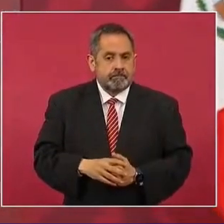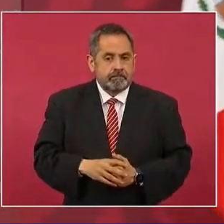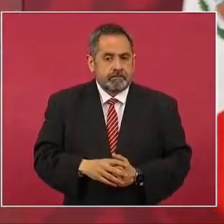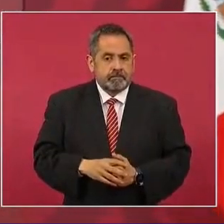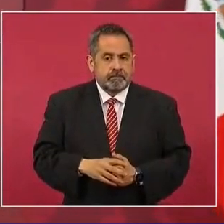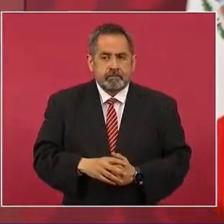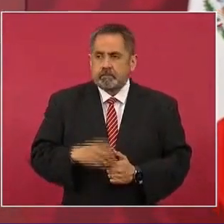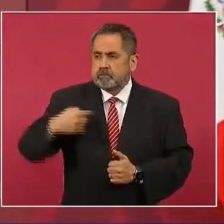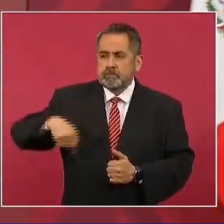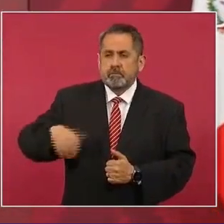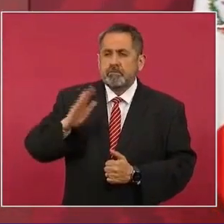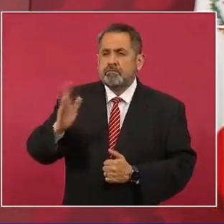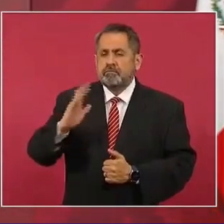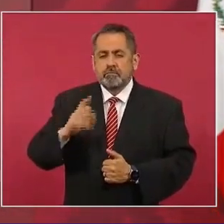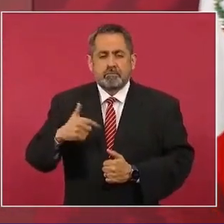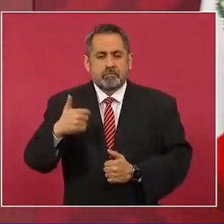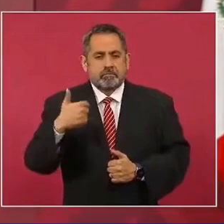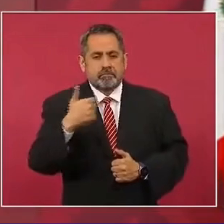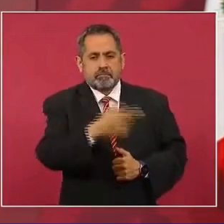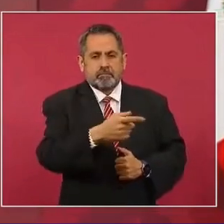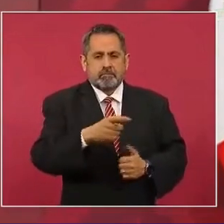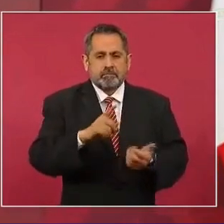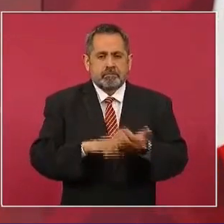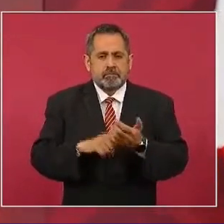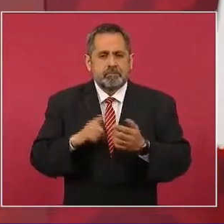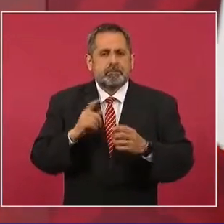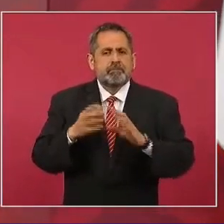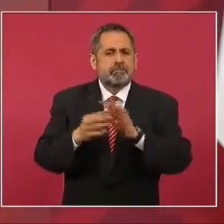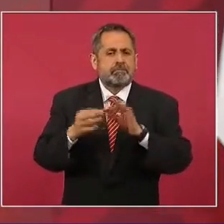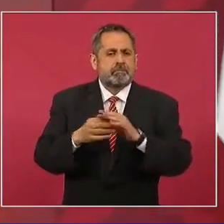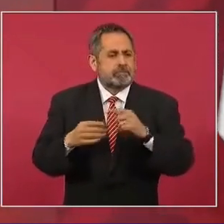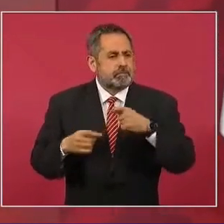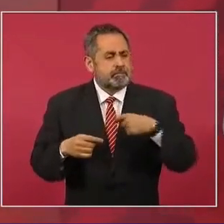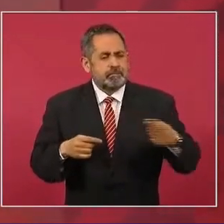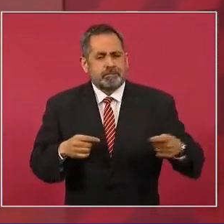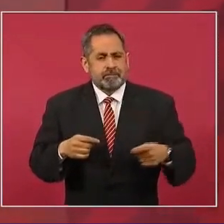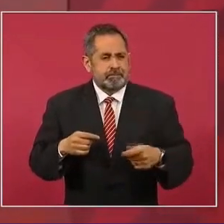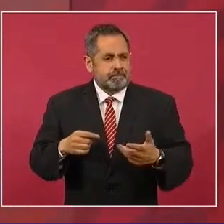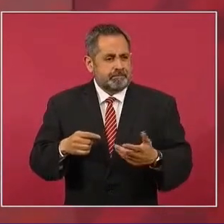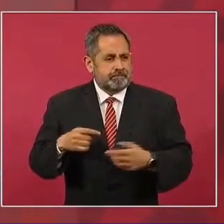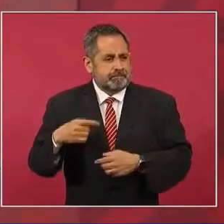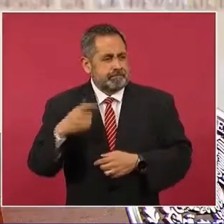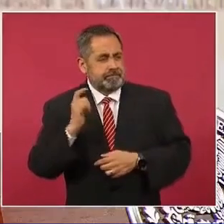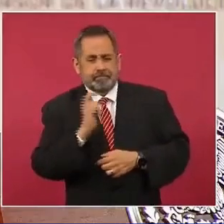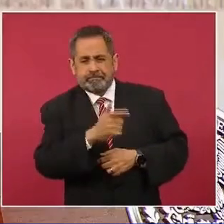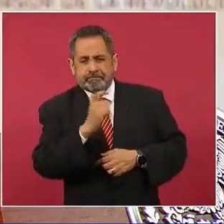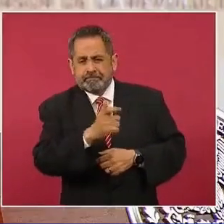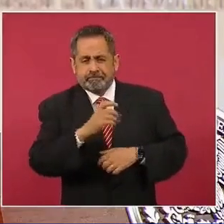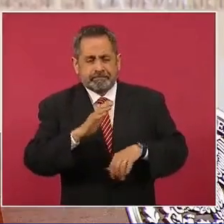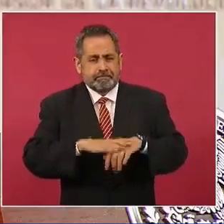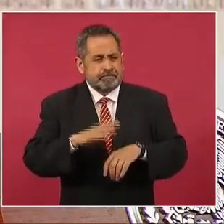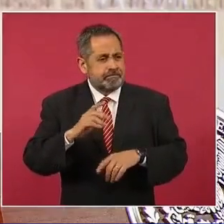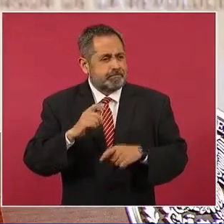Se ha pagado de intereses desde entonces más